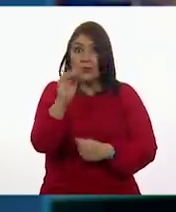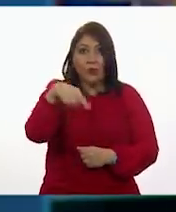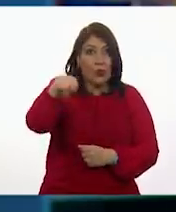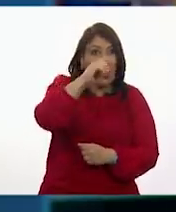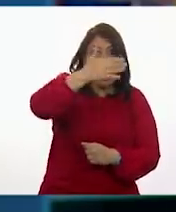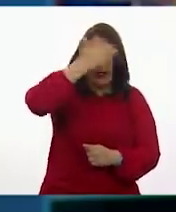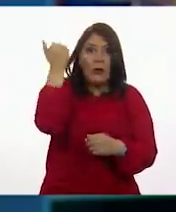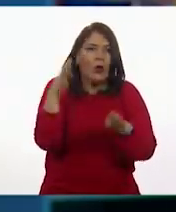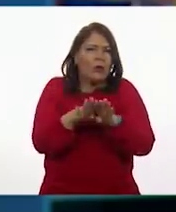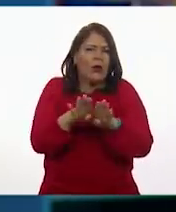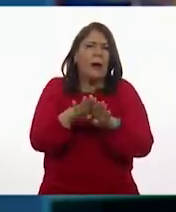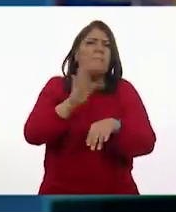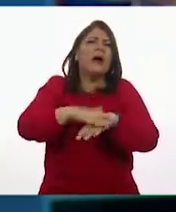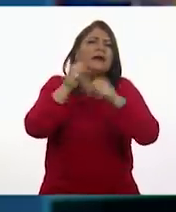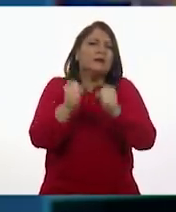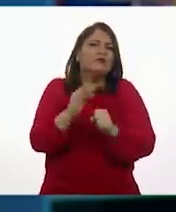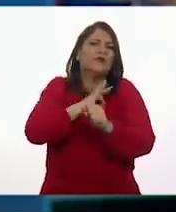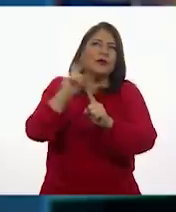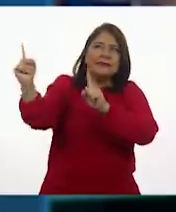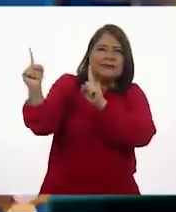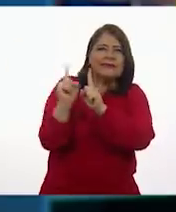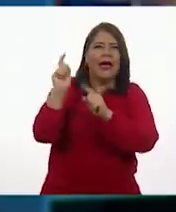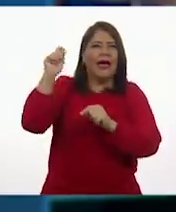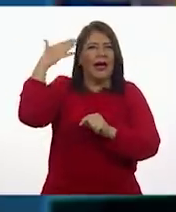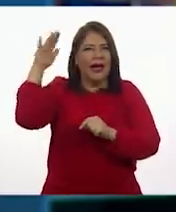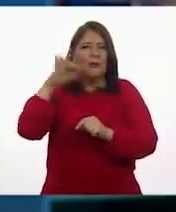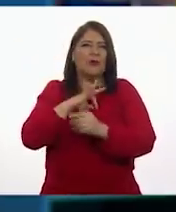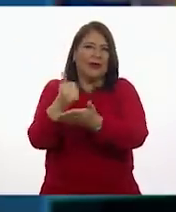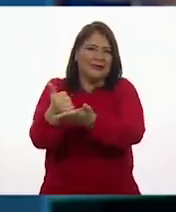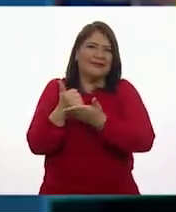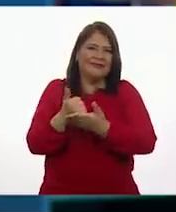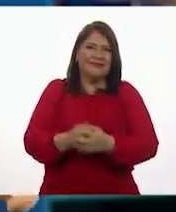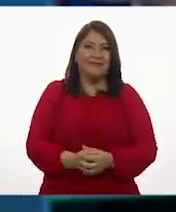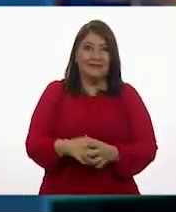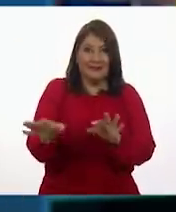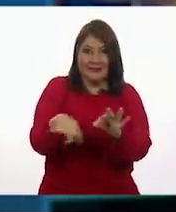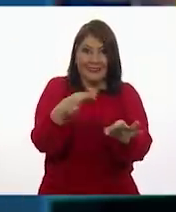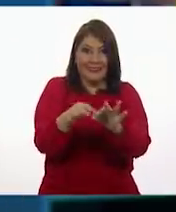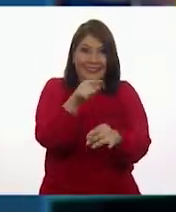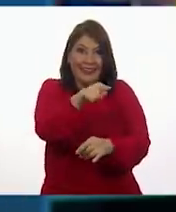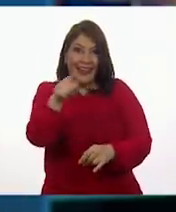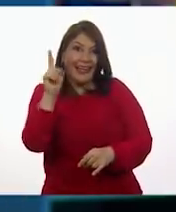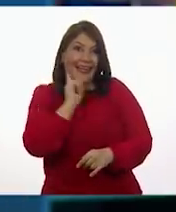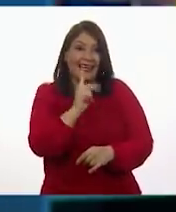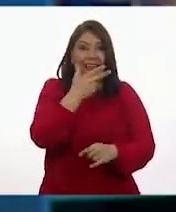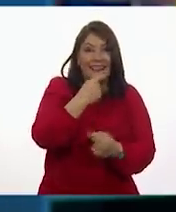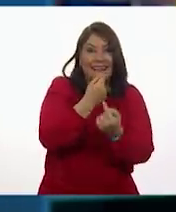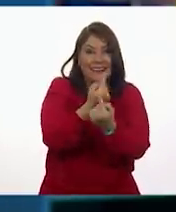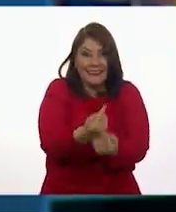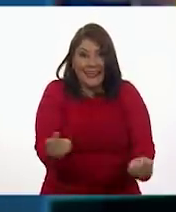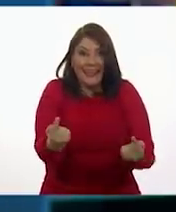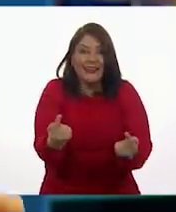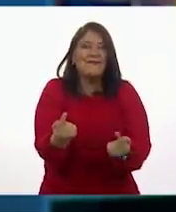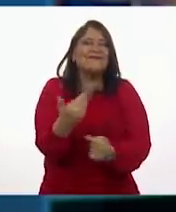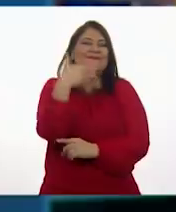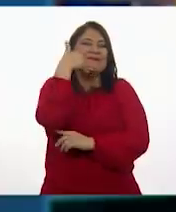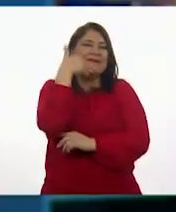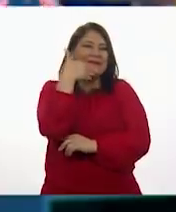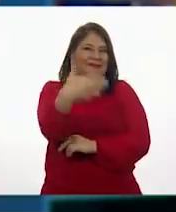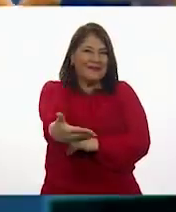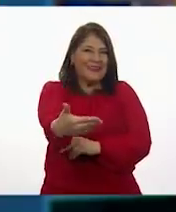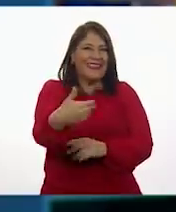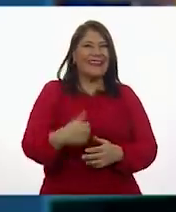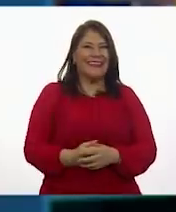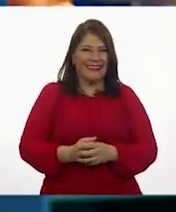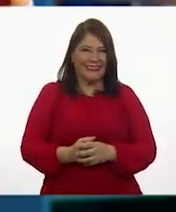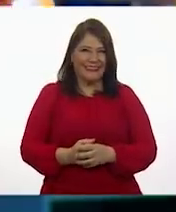sabes cómo hacerlo, pide ayuda en casa. ¿Lista? ¿Listo?